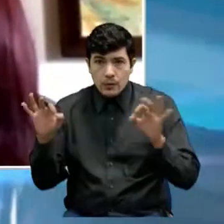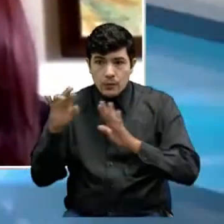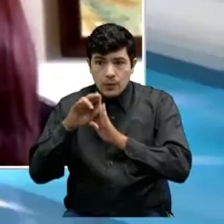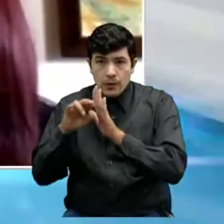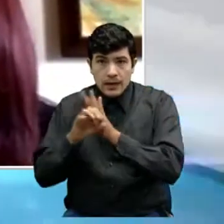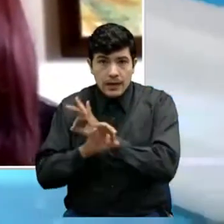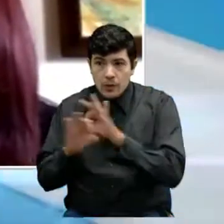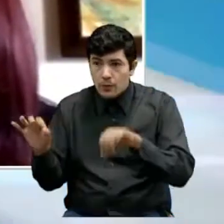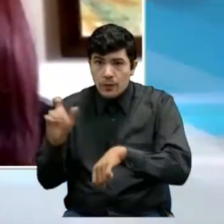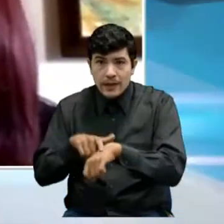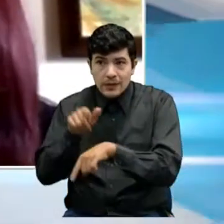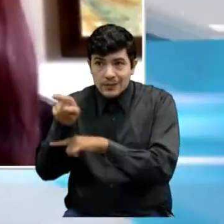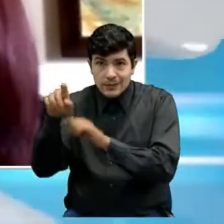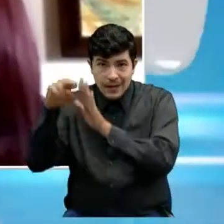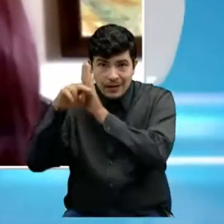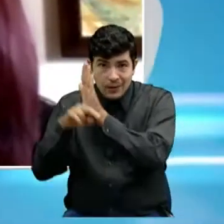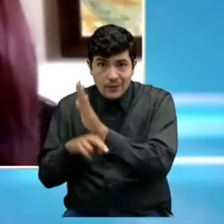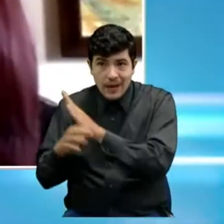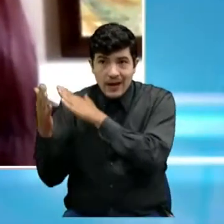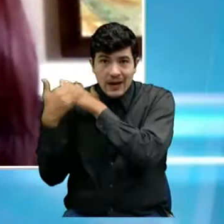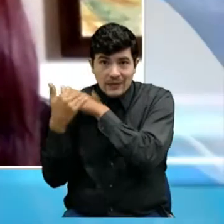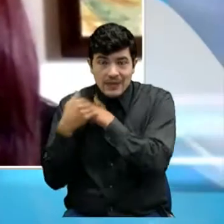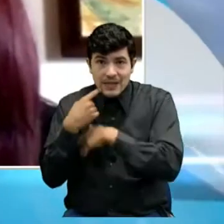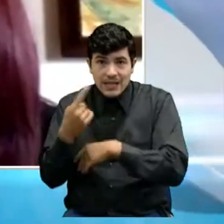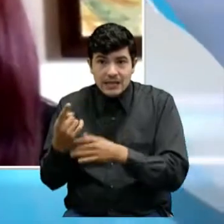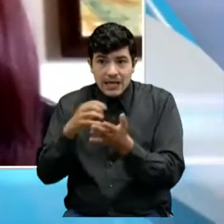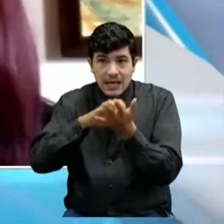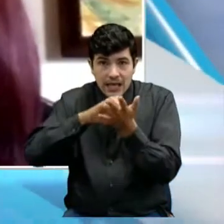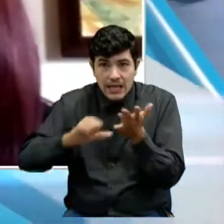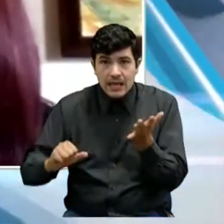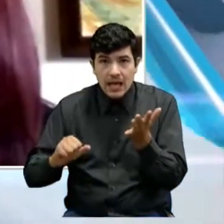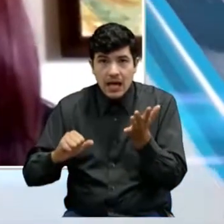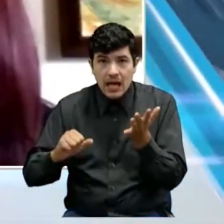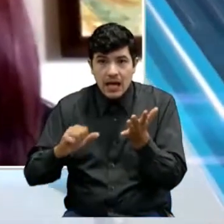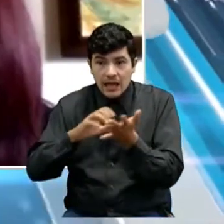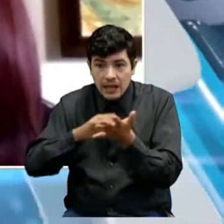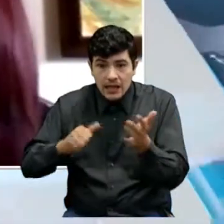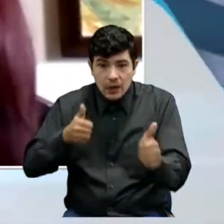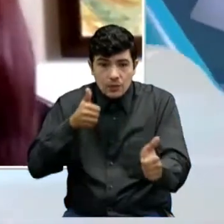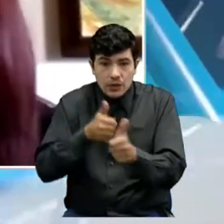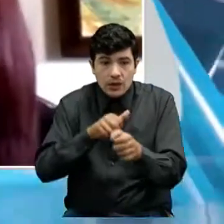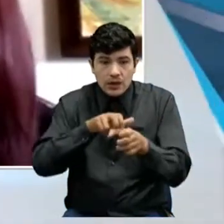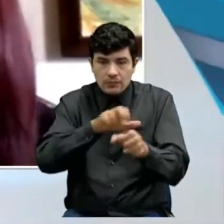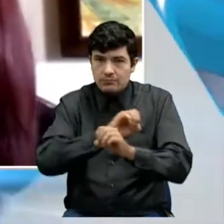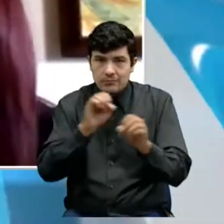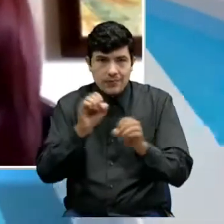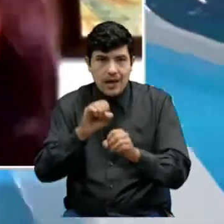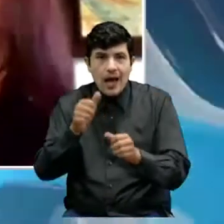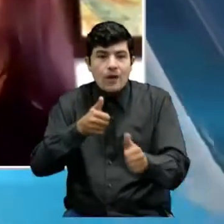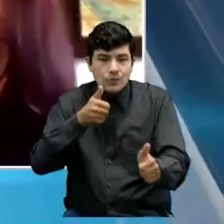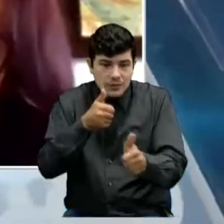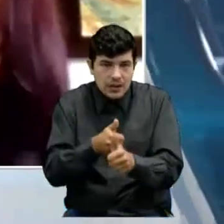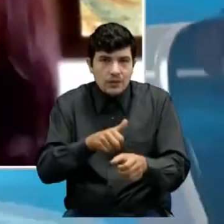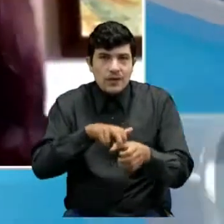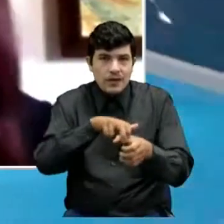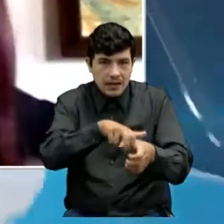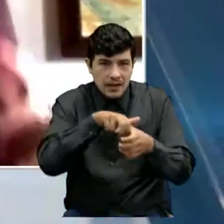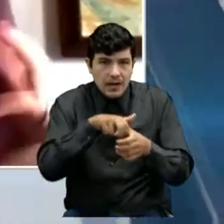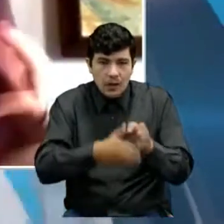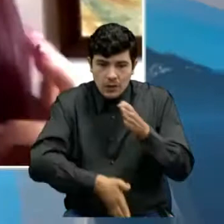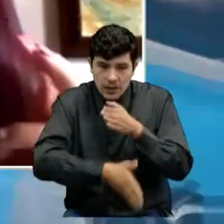emitidas indicaron que debía eliminarse el auxilio. No, el auxilio cambió, fue